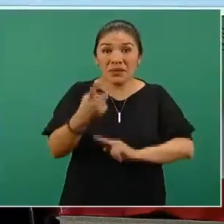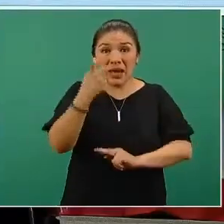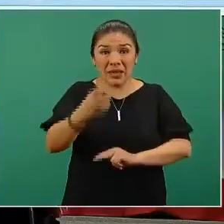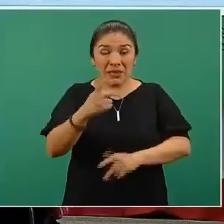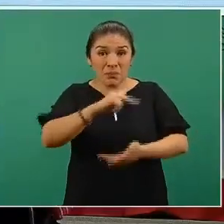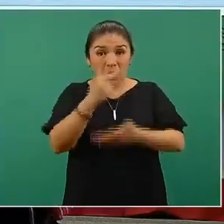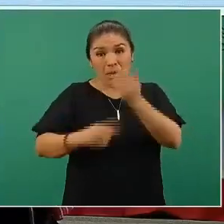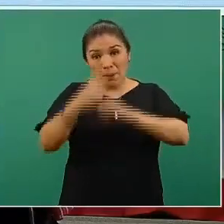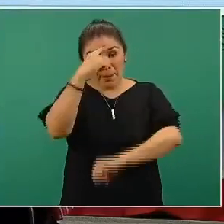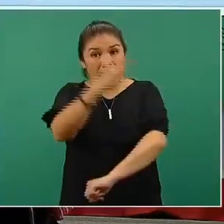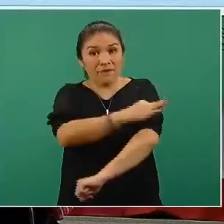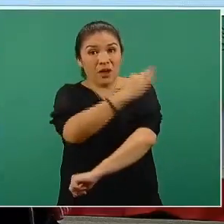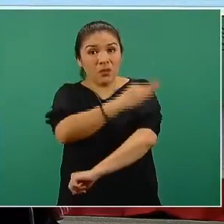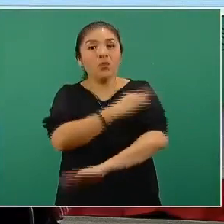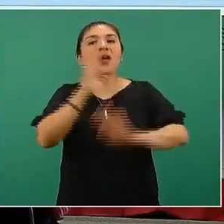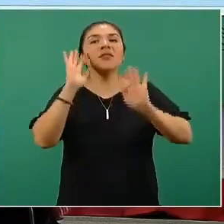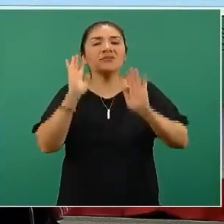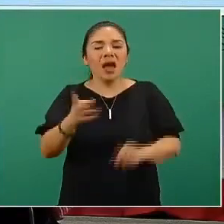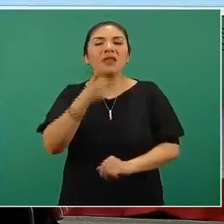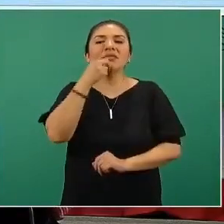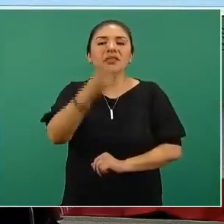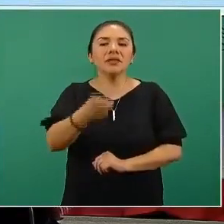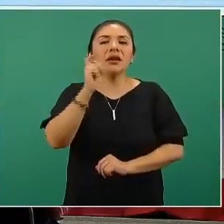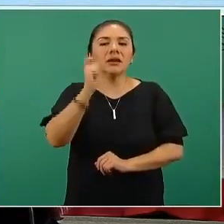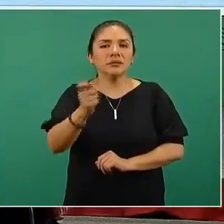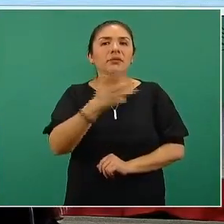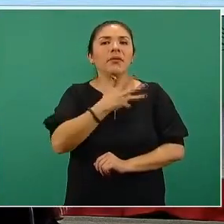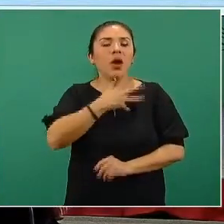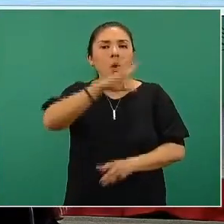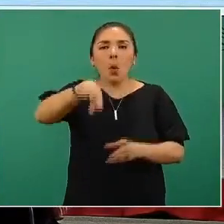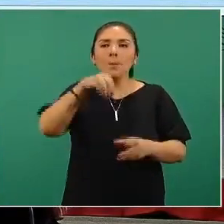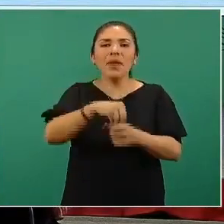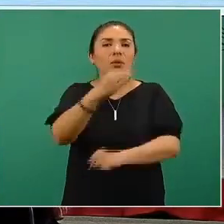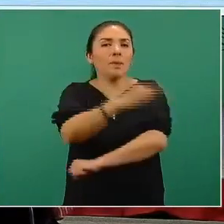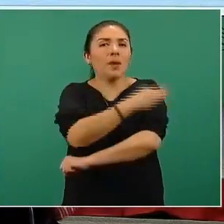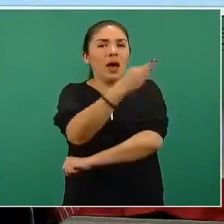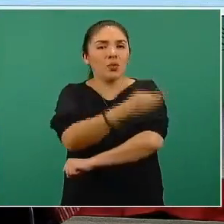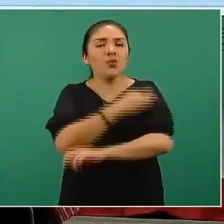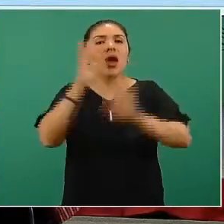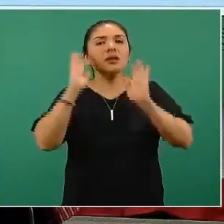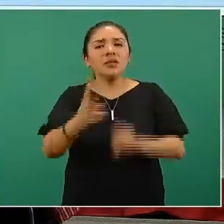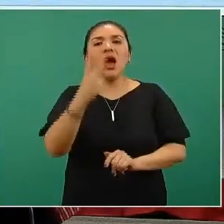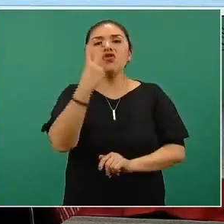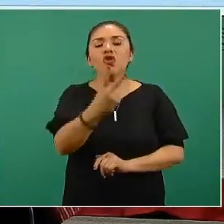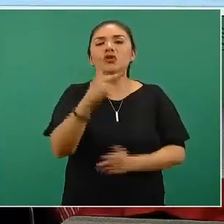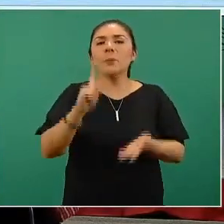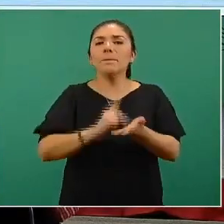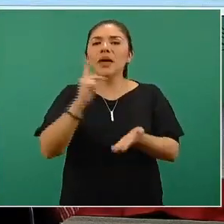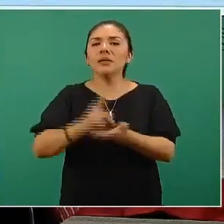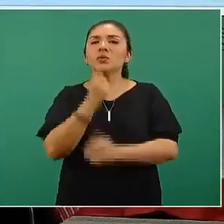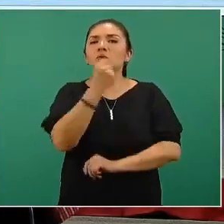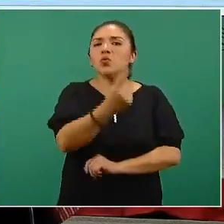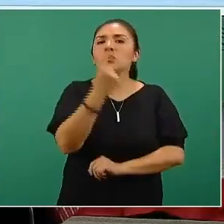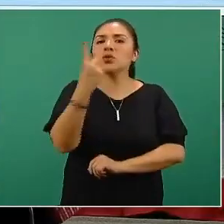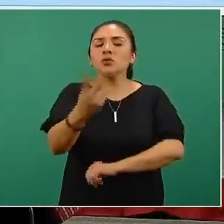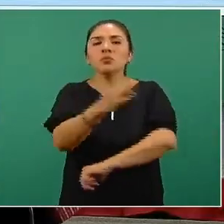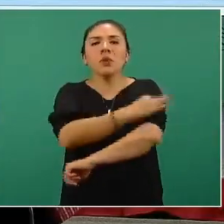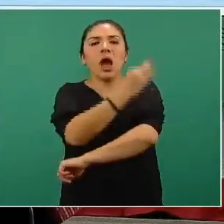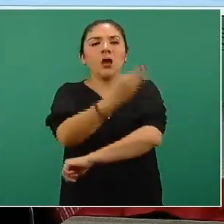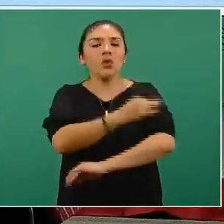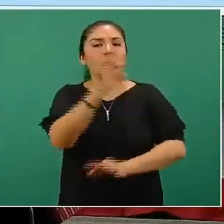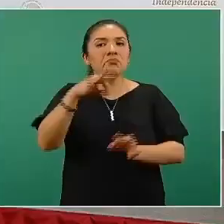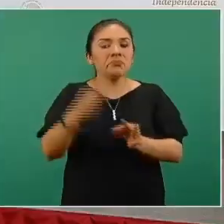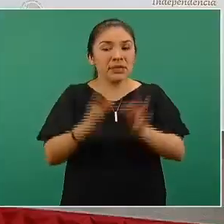programa de vacunación ya podemos decir que tienen un esquema completo, es decir, que recibieron las 2 dosis de la vacuna